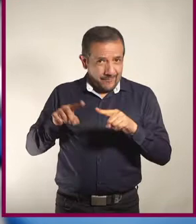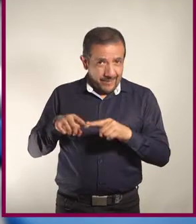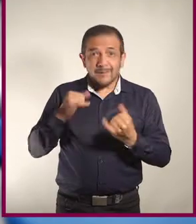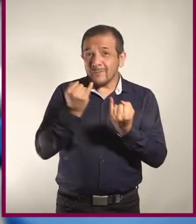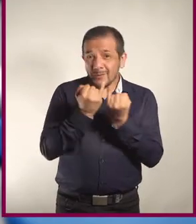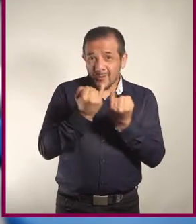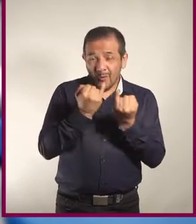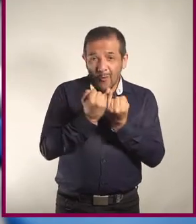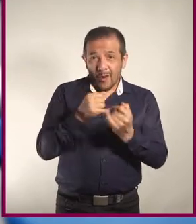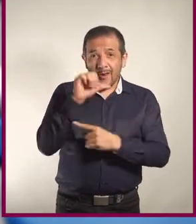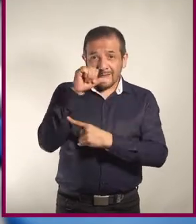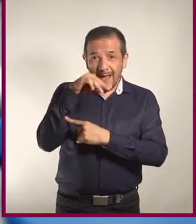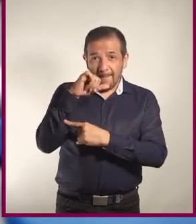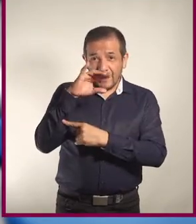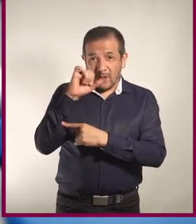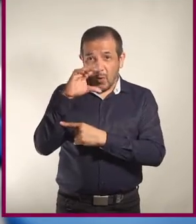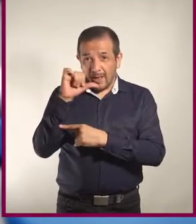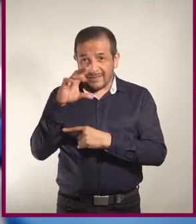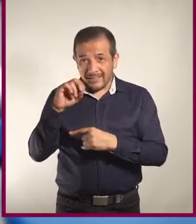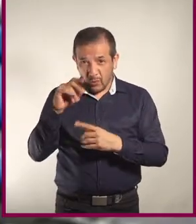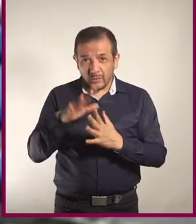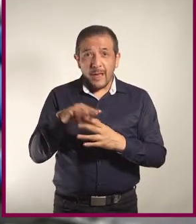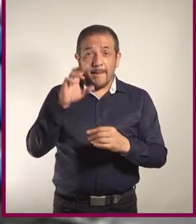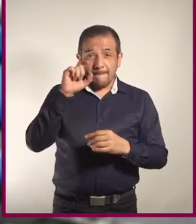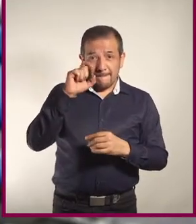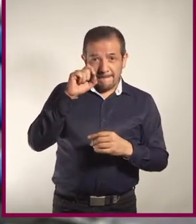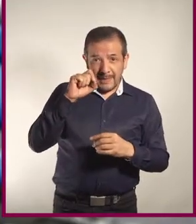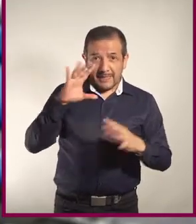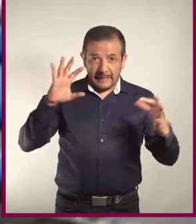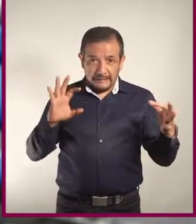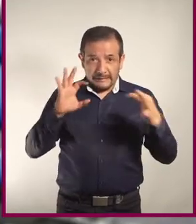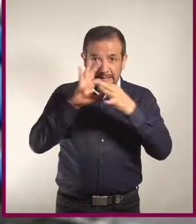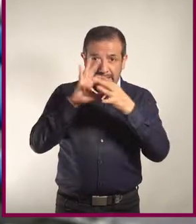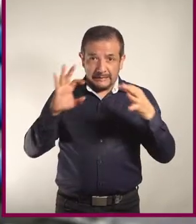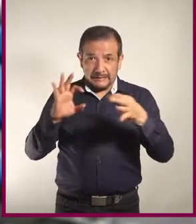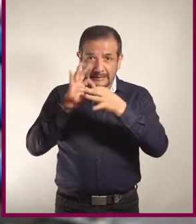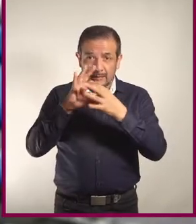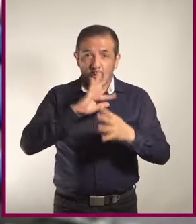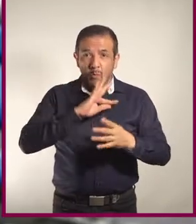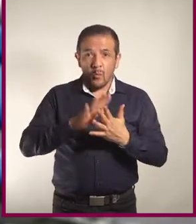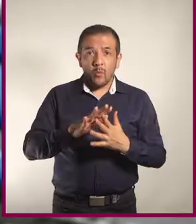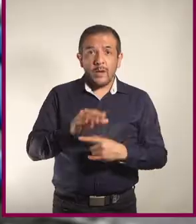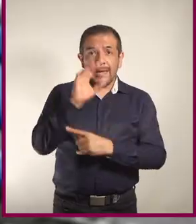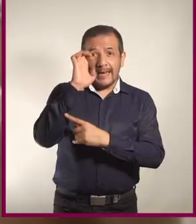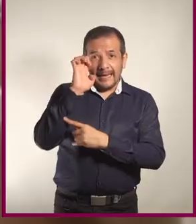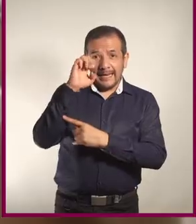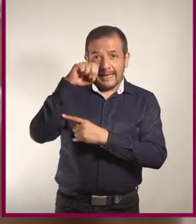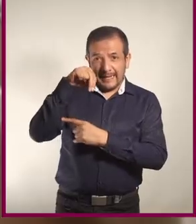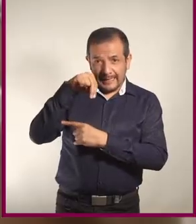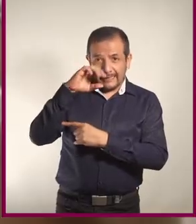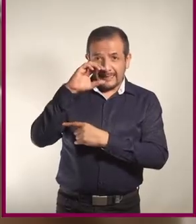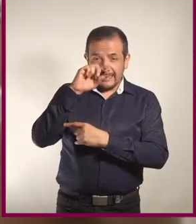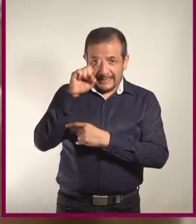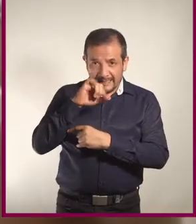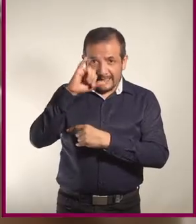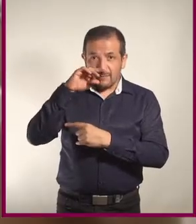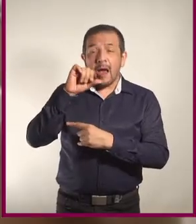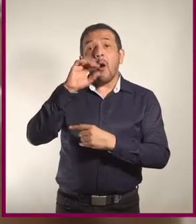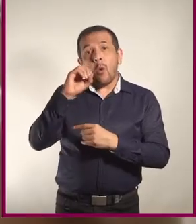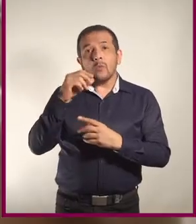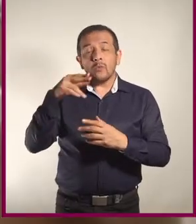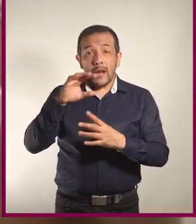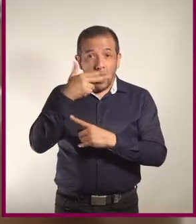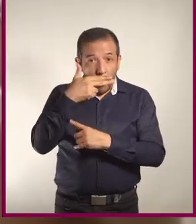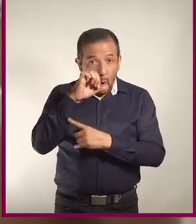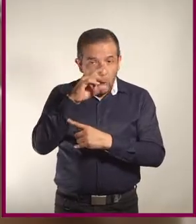de proteínas que pueden formarse es increíble. Se pueden formar desde una enzima hasta una hormona. Oye, Andrés, a mí me